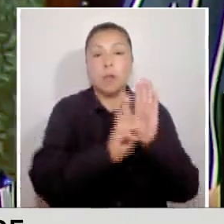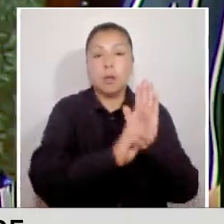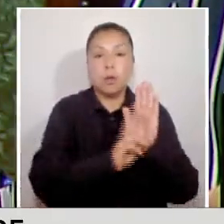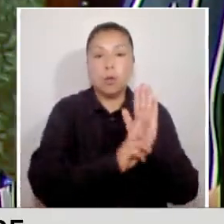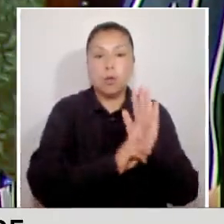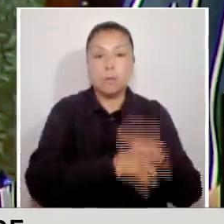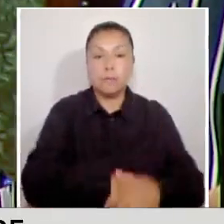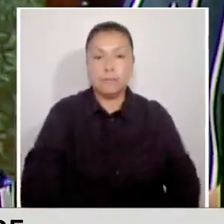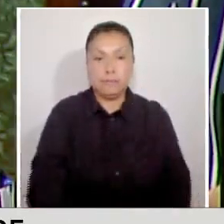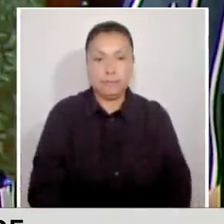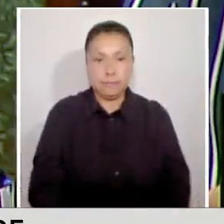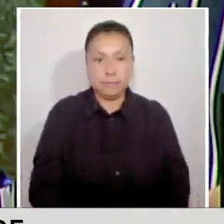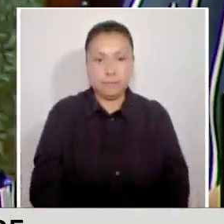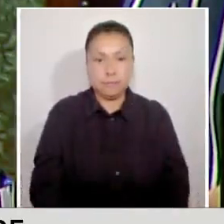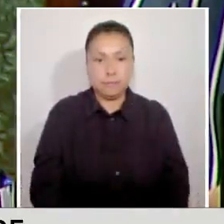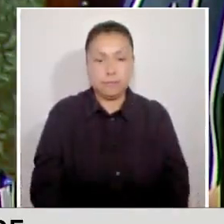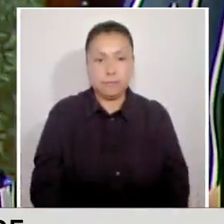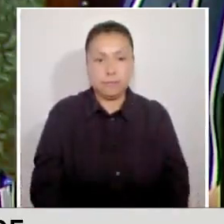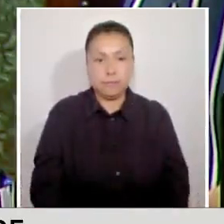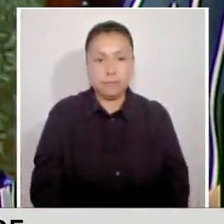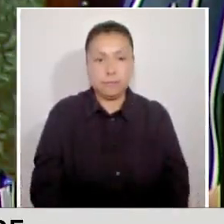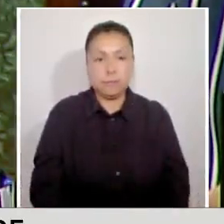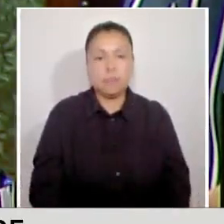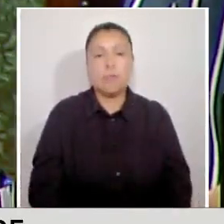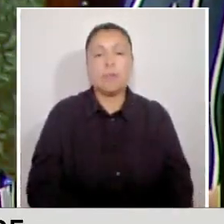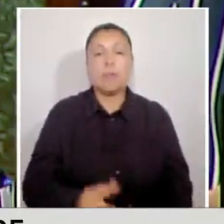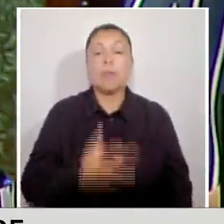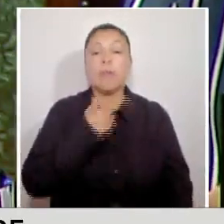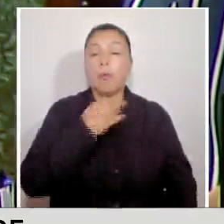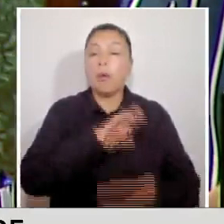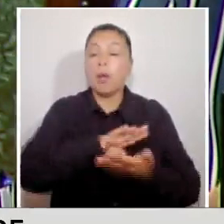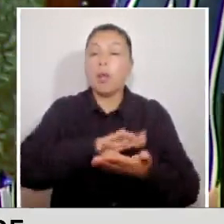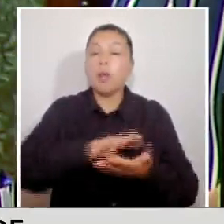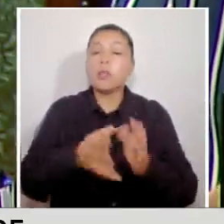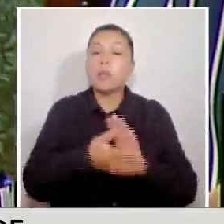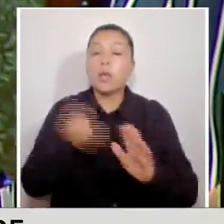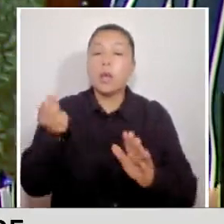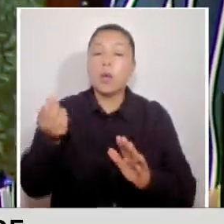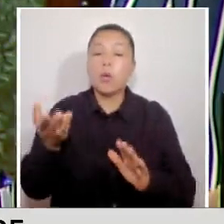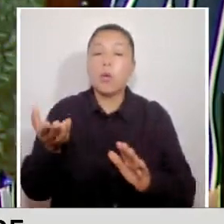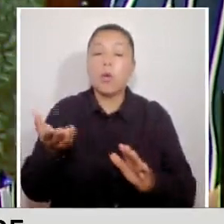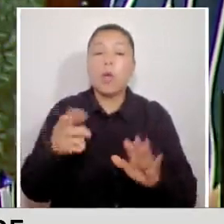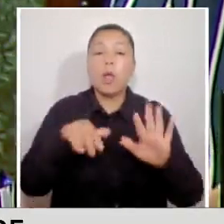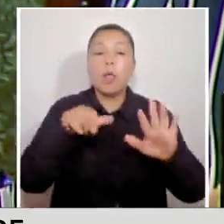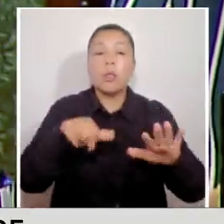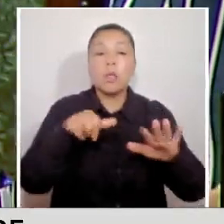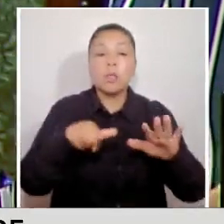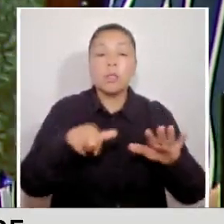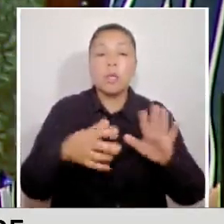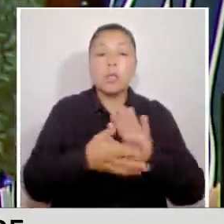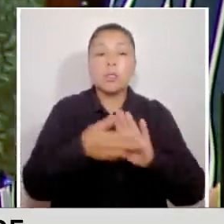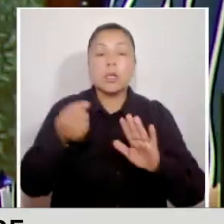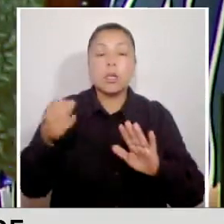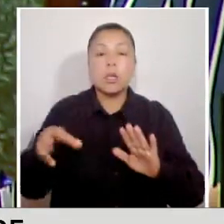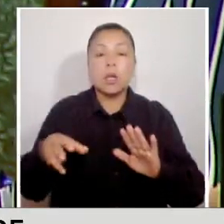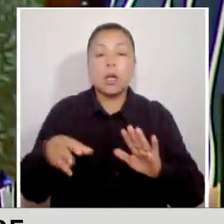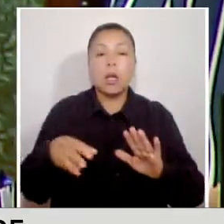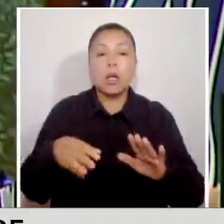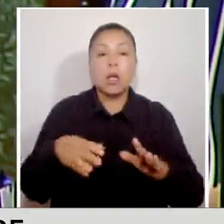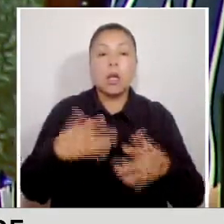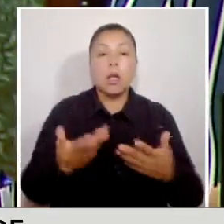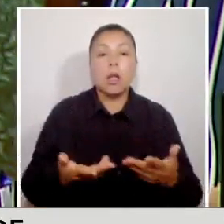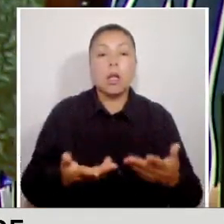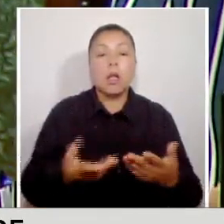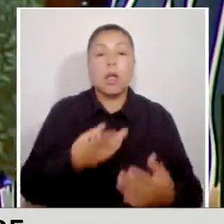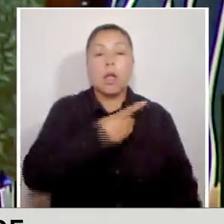reglamento Ah qui retirar a la siguiente ya la 16 se retira acaba de retirar el diputado